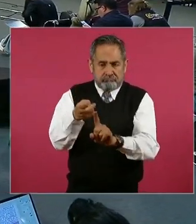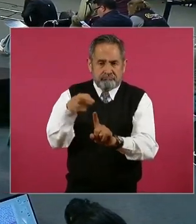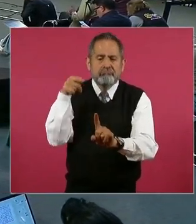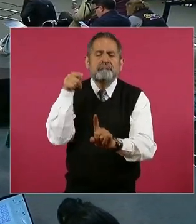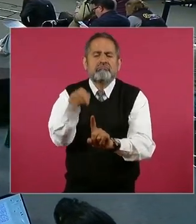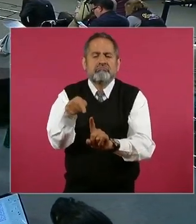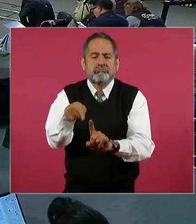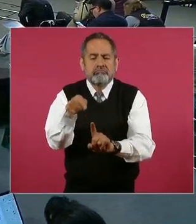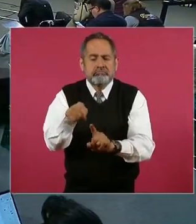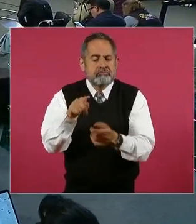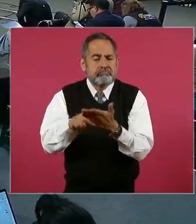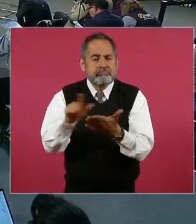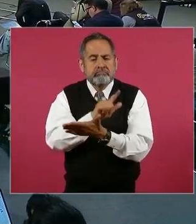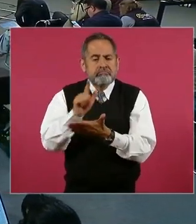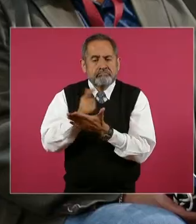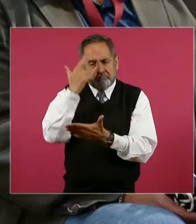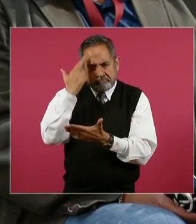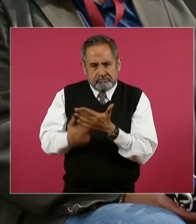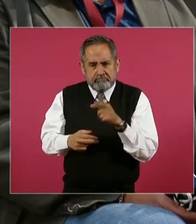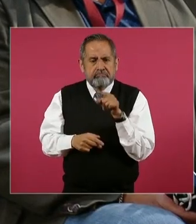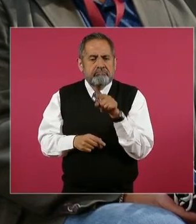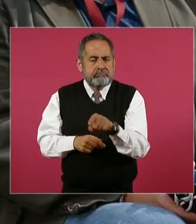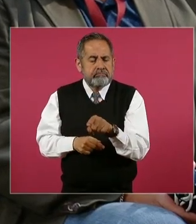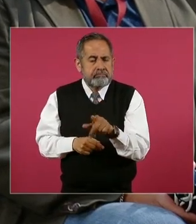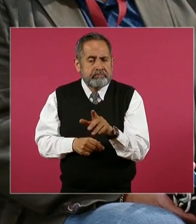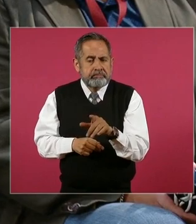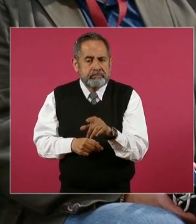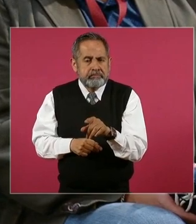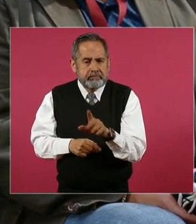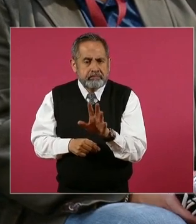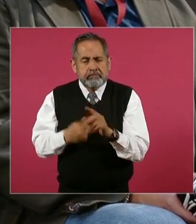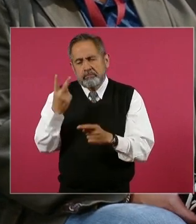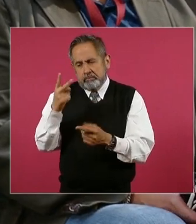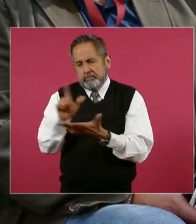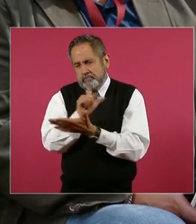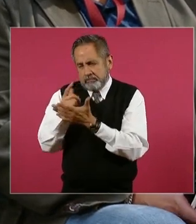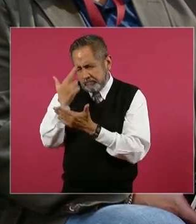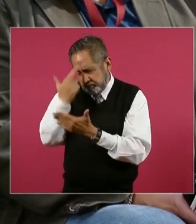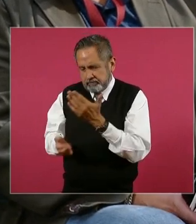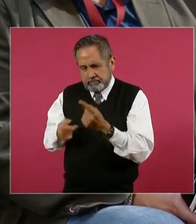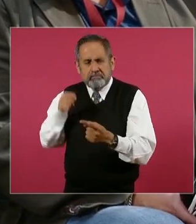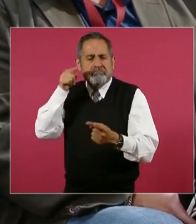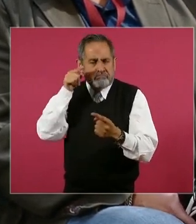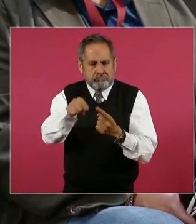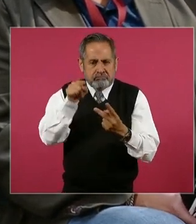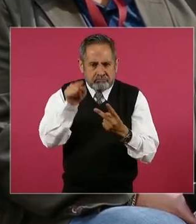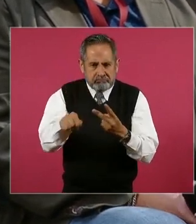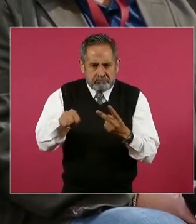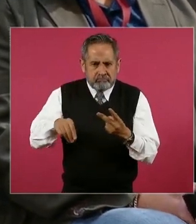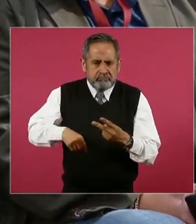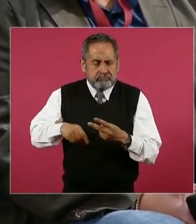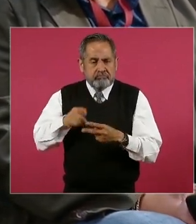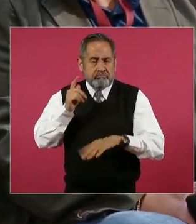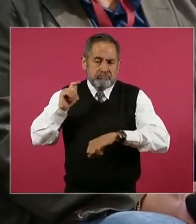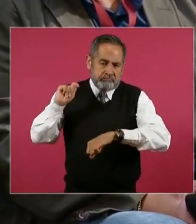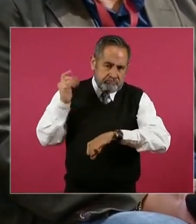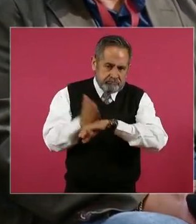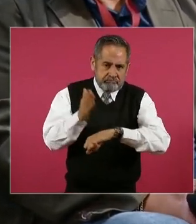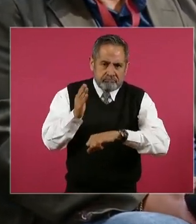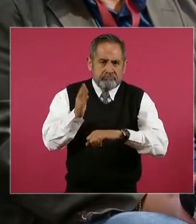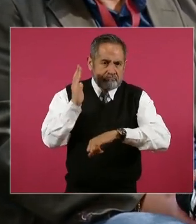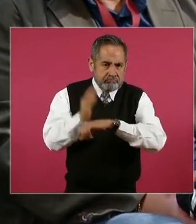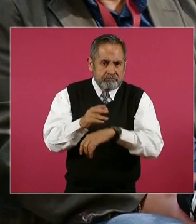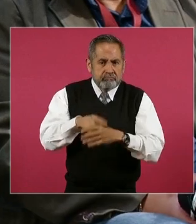eh un delito y bueno de dos delitos está tiene dos condenas de